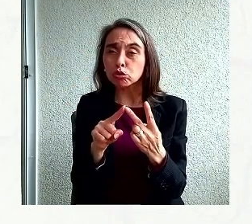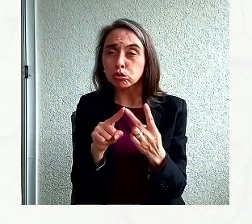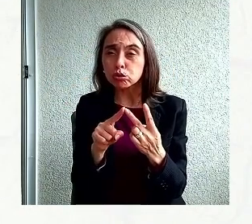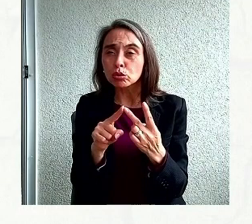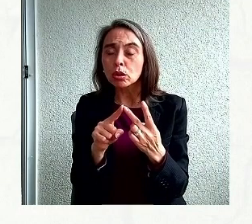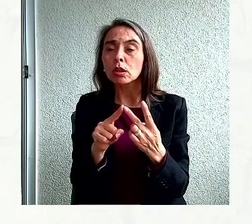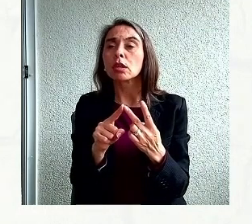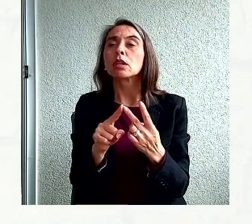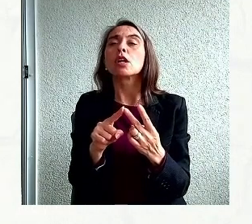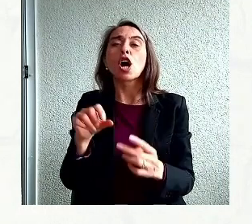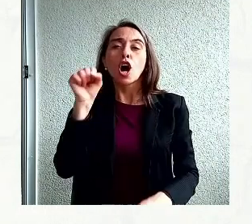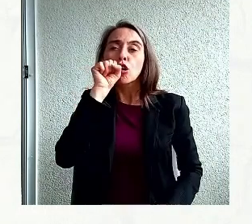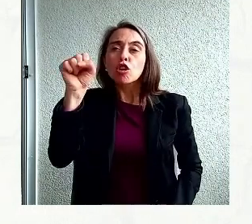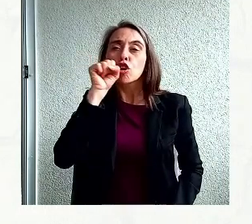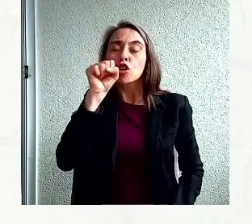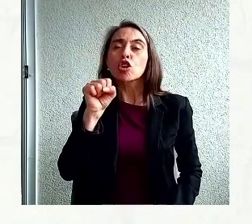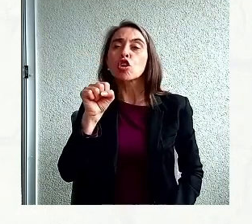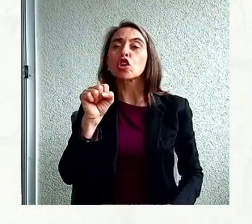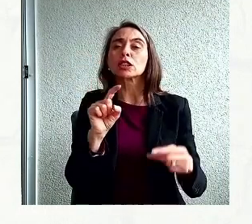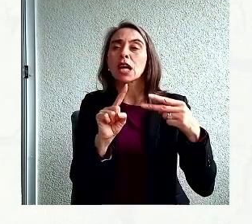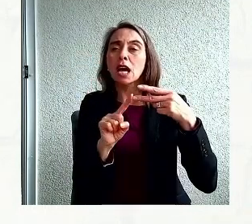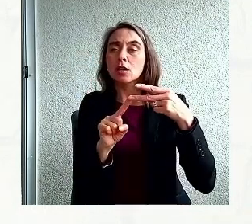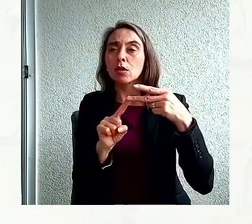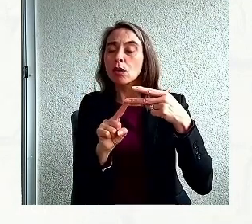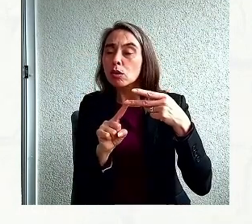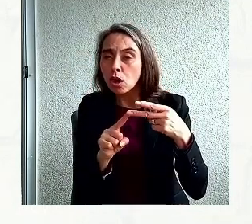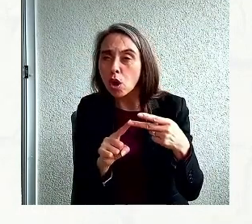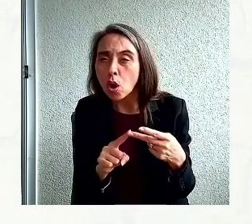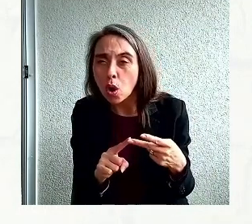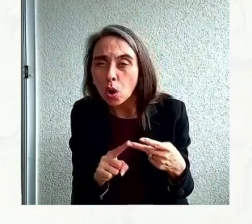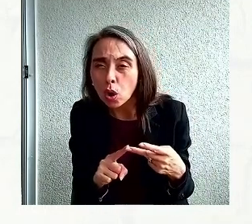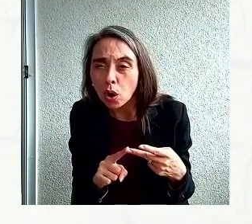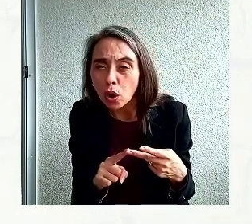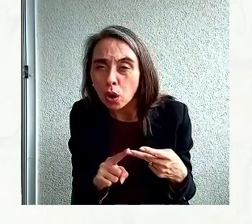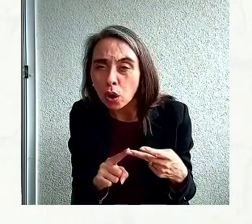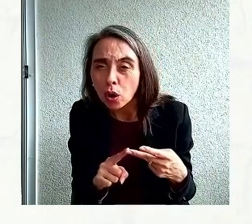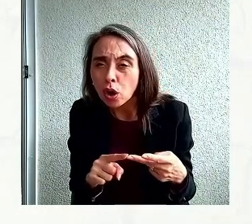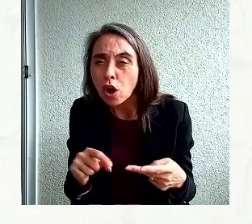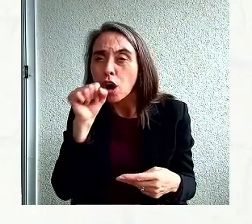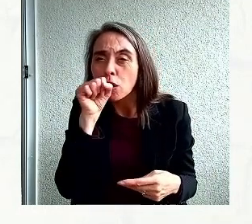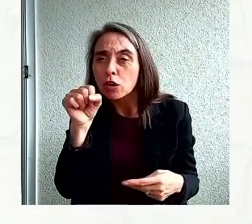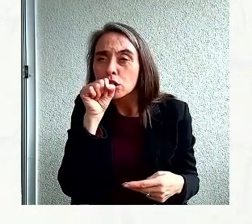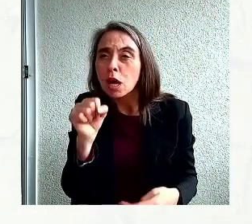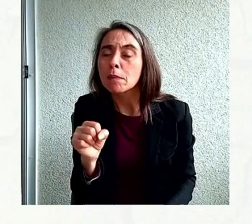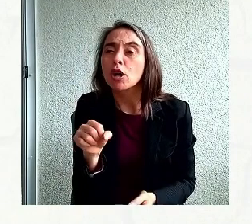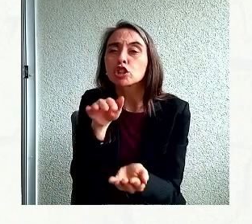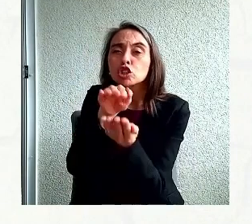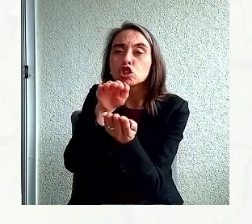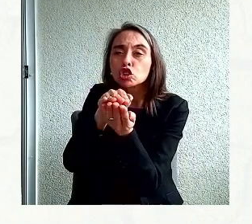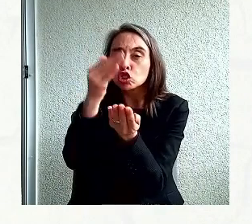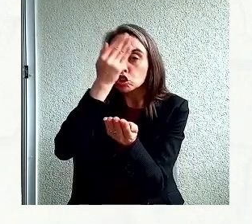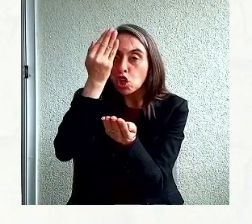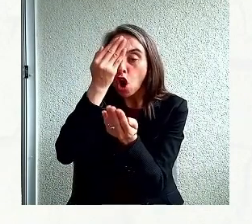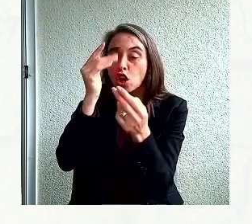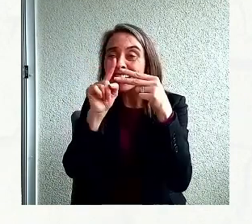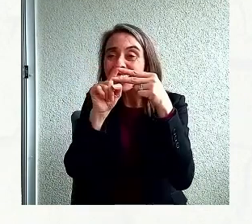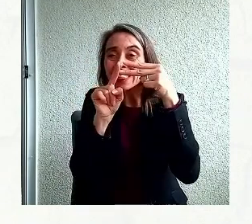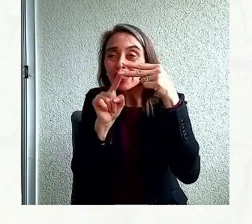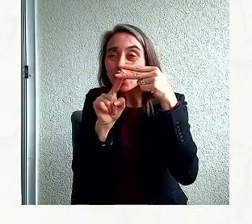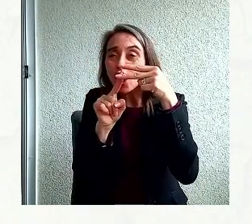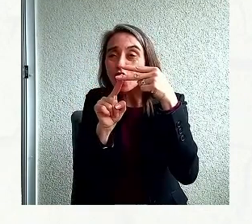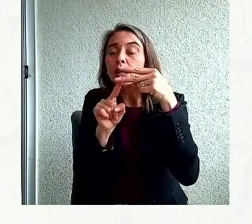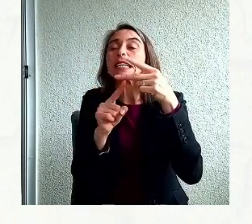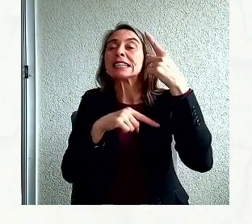gusta, cochayuyo, chorito. Bueno, esos que son históricamente de regiones subantárticas, ya se vio que se